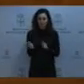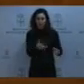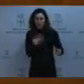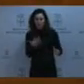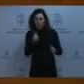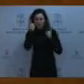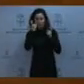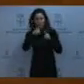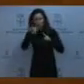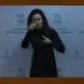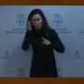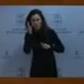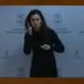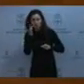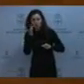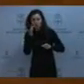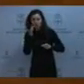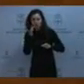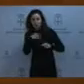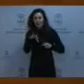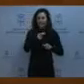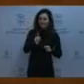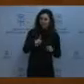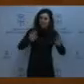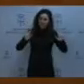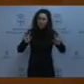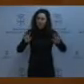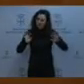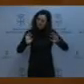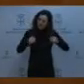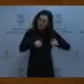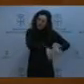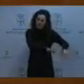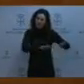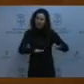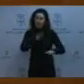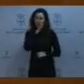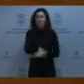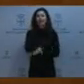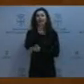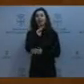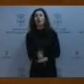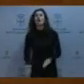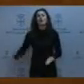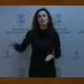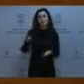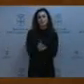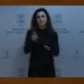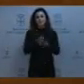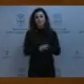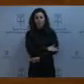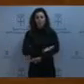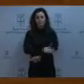esfuerzo de sus tíos. No entiendo yo muy bien por qué, pero bueno, ahí lo dejamos, porque comprendemos, vuelvo a decirlo, que para un